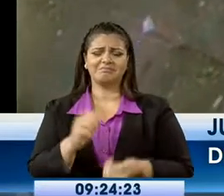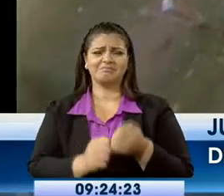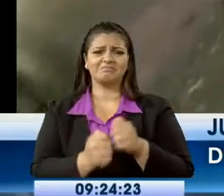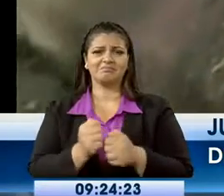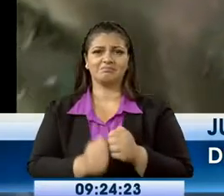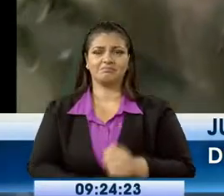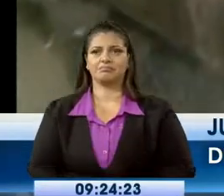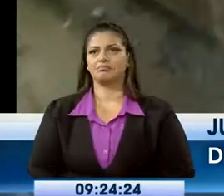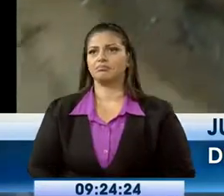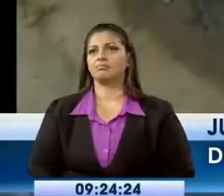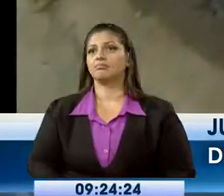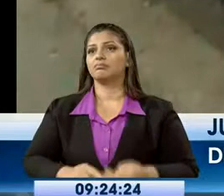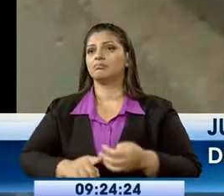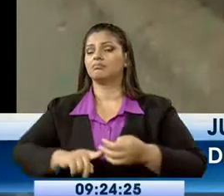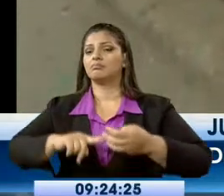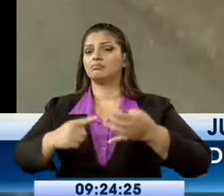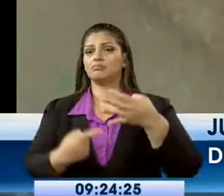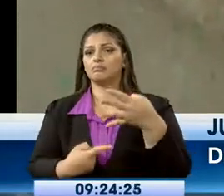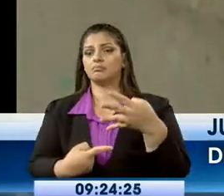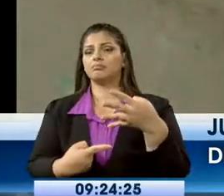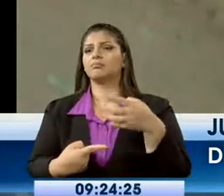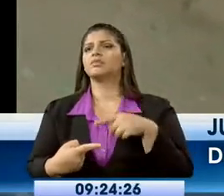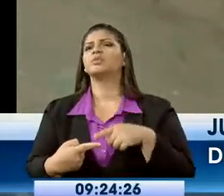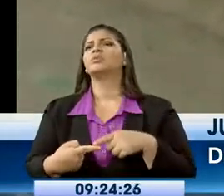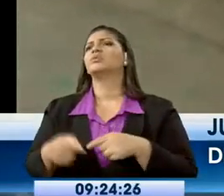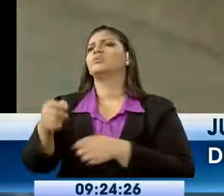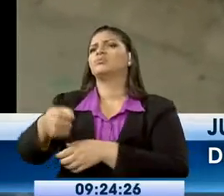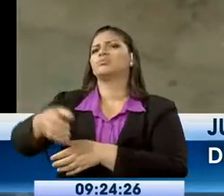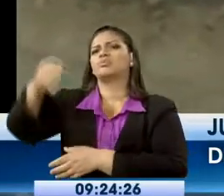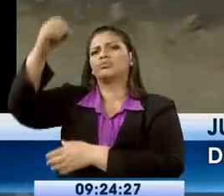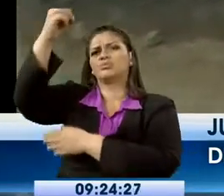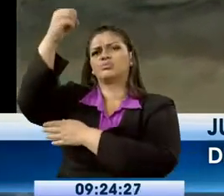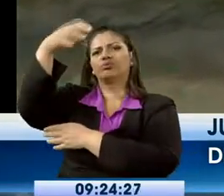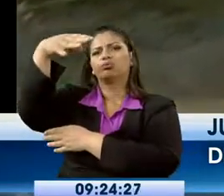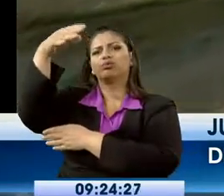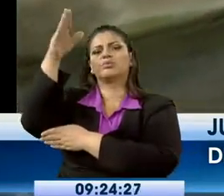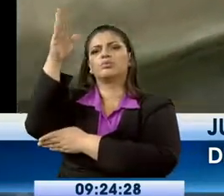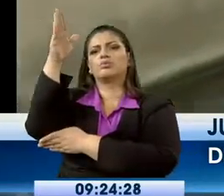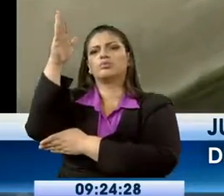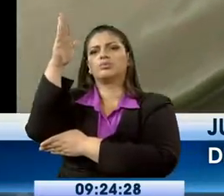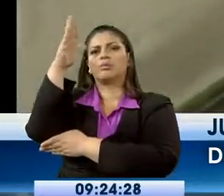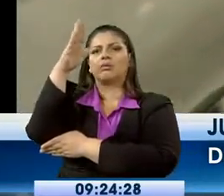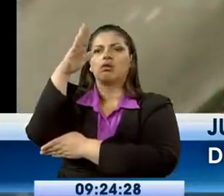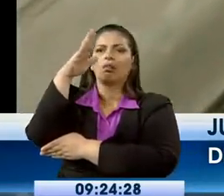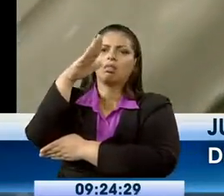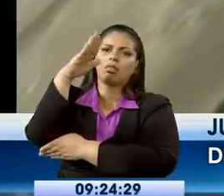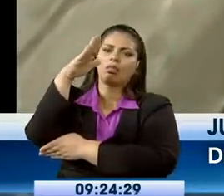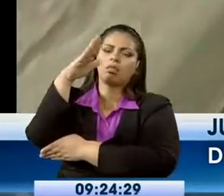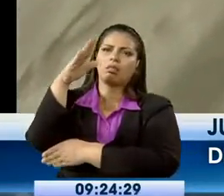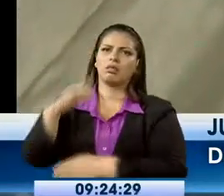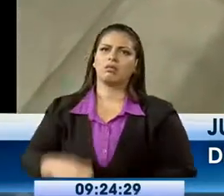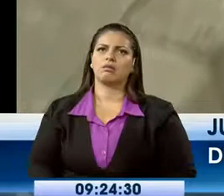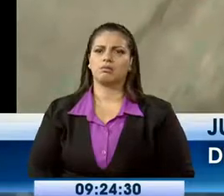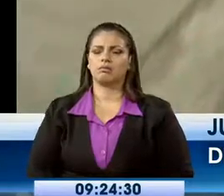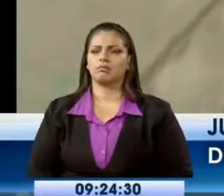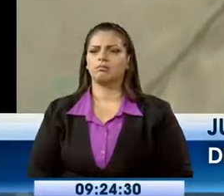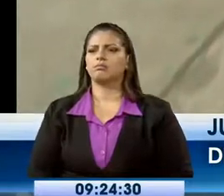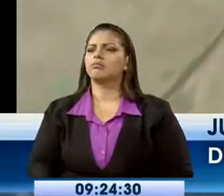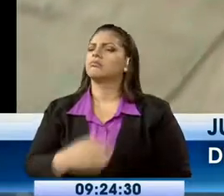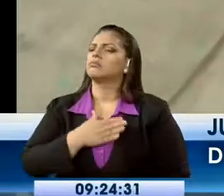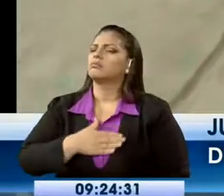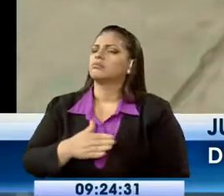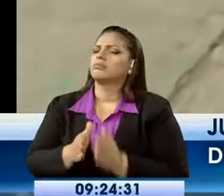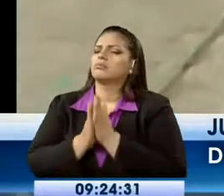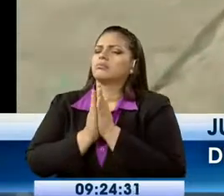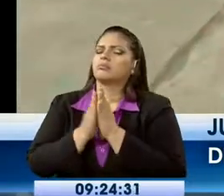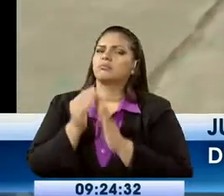están, que ya se nos caen. Y acá, que está tocando el techo los cables, ¿sí se da cuenta? Entonces queremos que, por favor, las autoridades encargadas